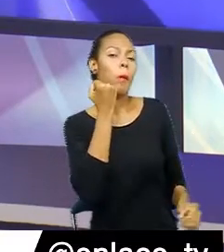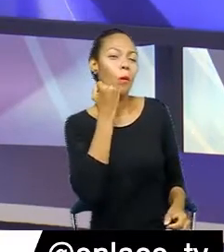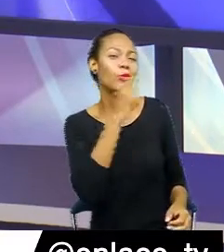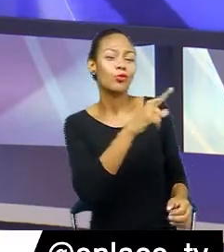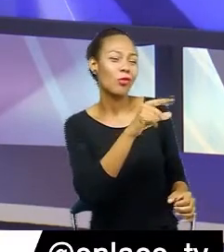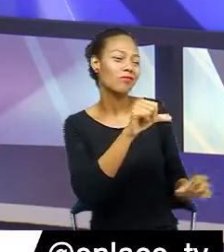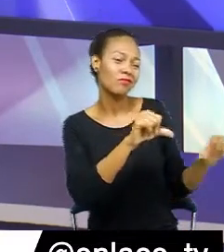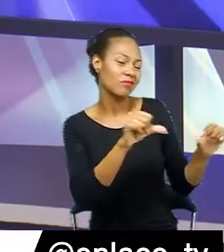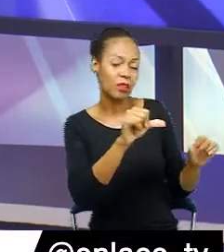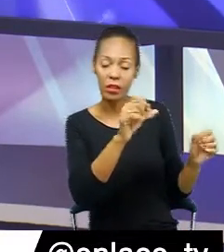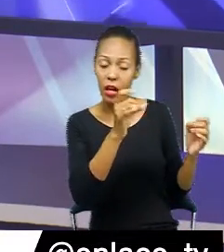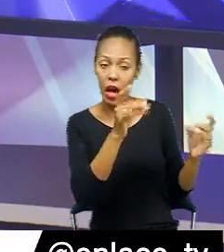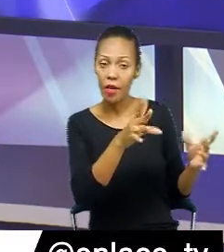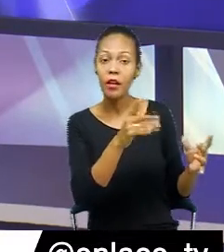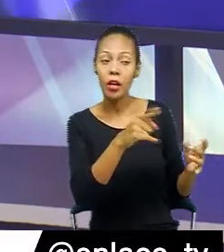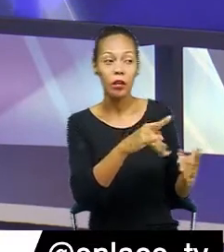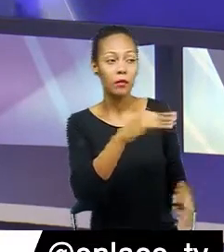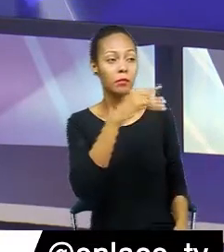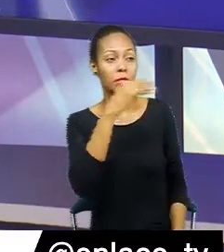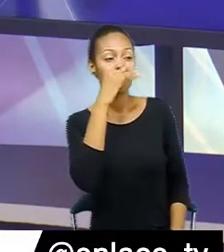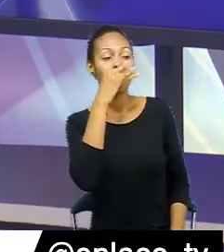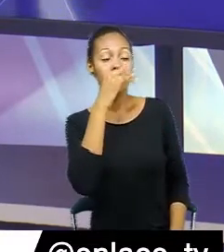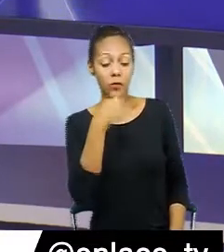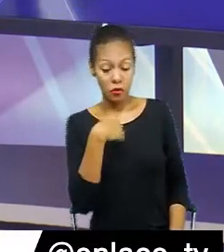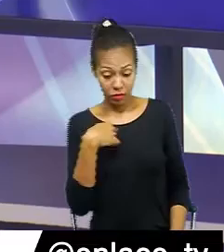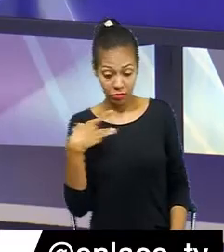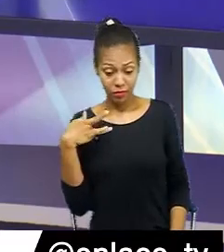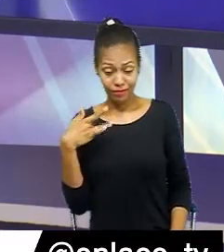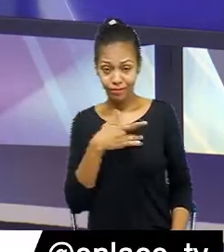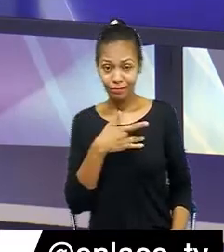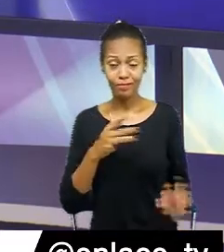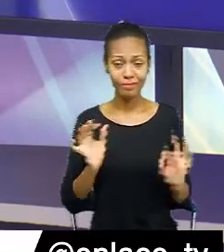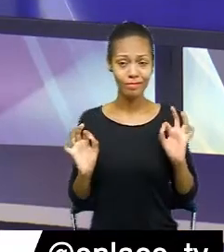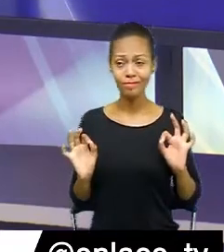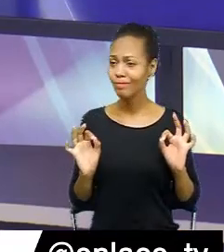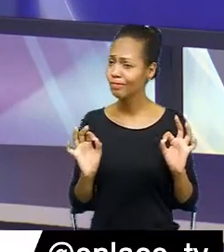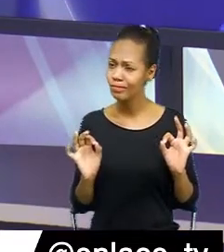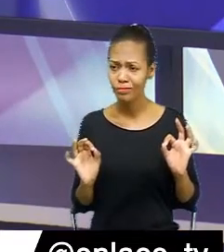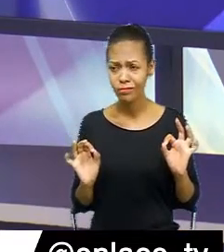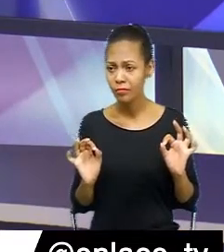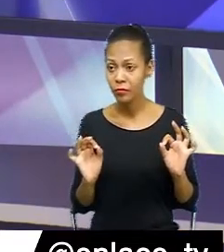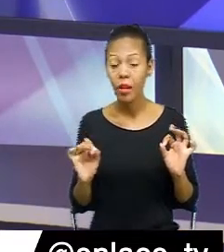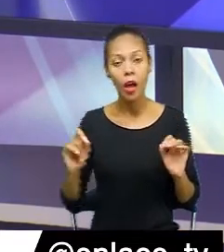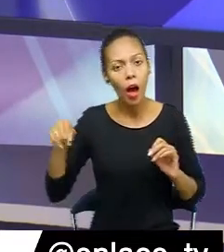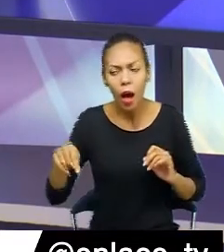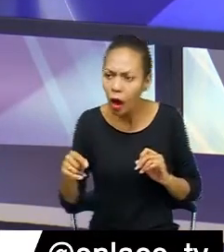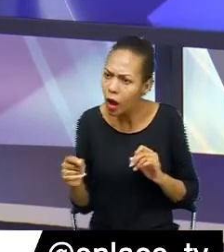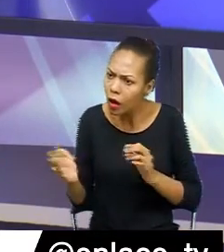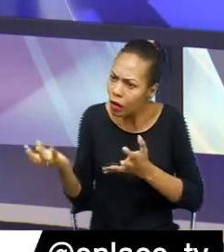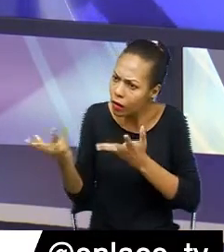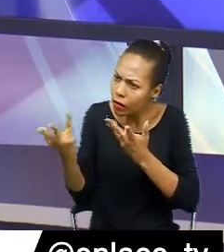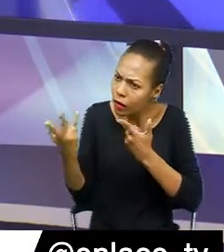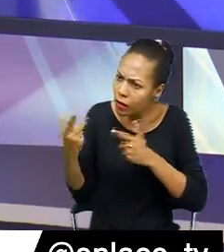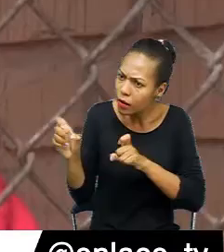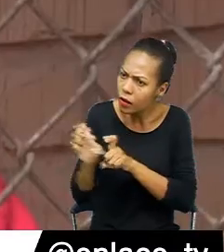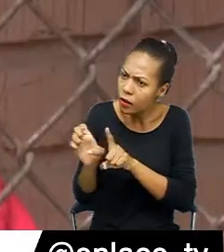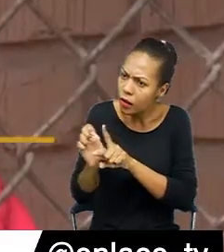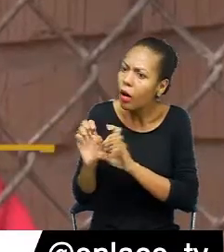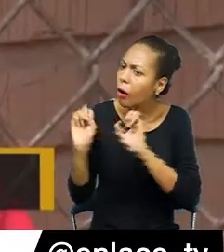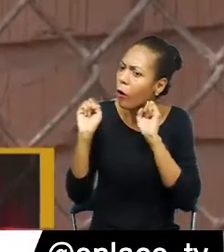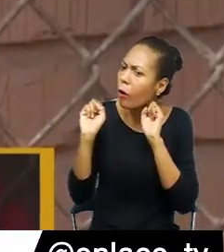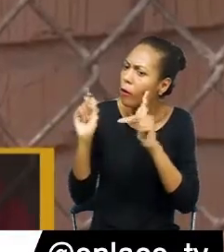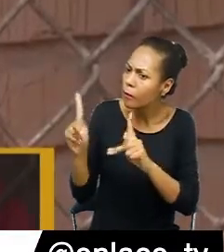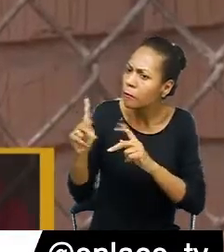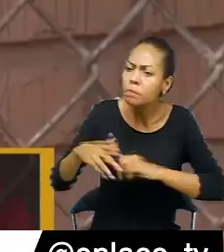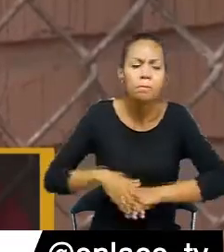es el mejor. Enlace Noticias intentó dialogar con los directivos de la compañía, pero aún no ha sido posible. Luz Oracá